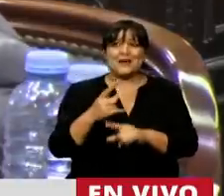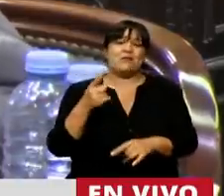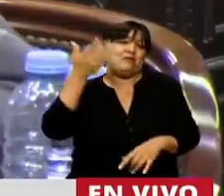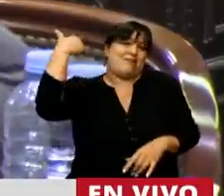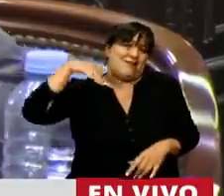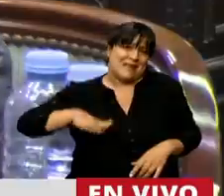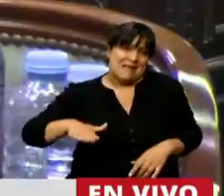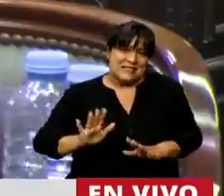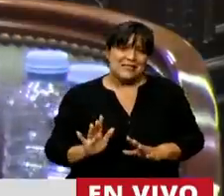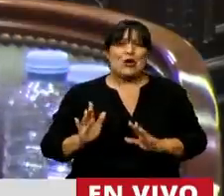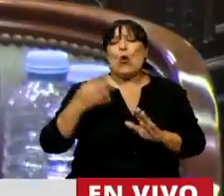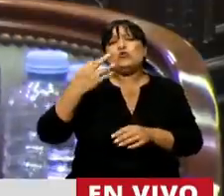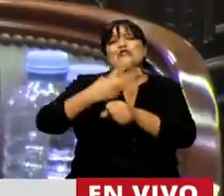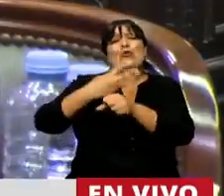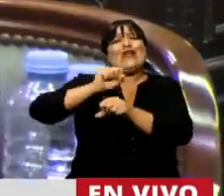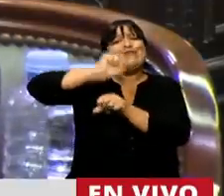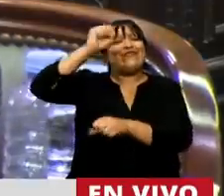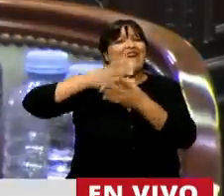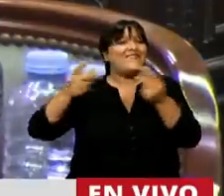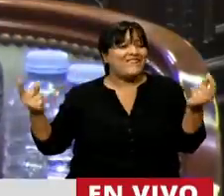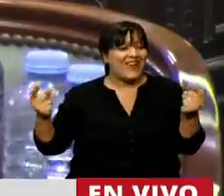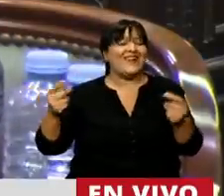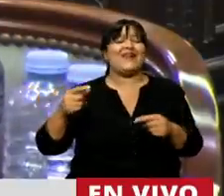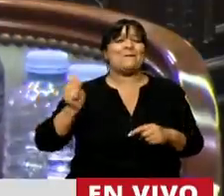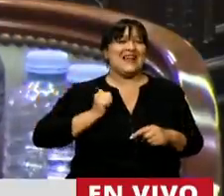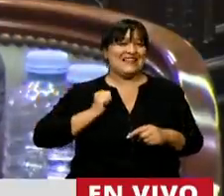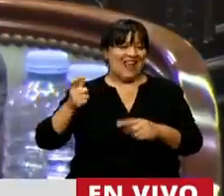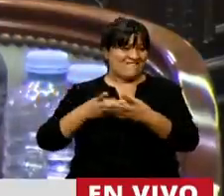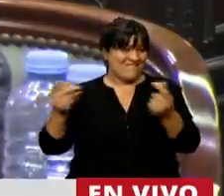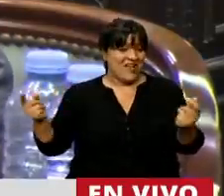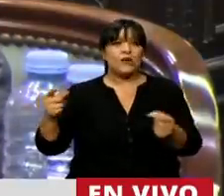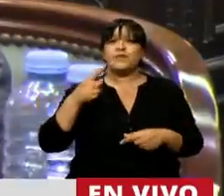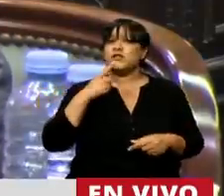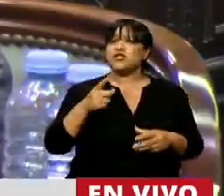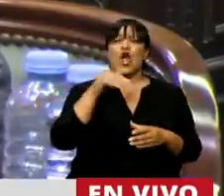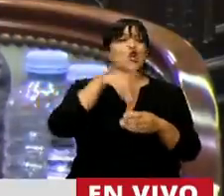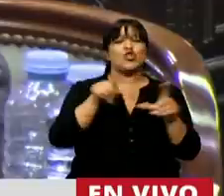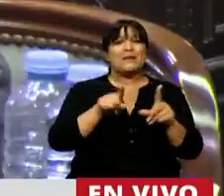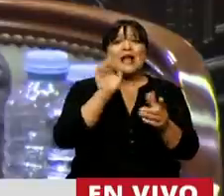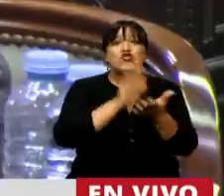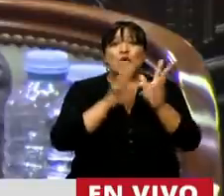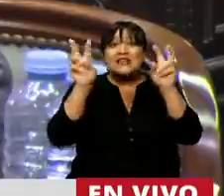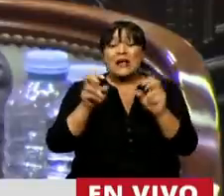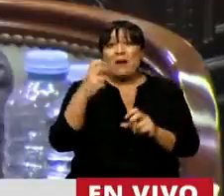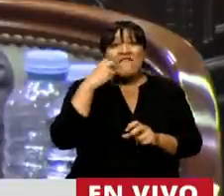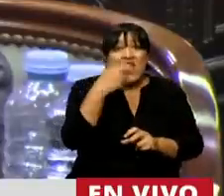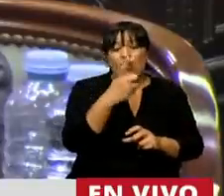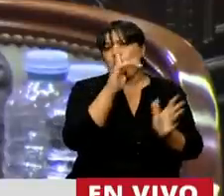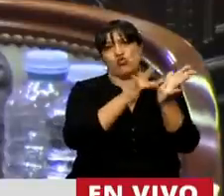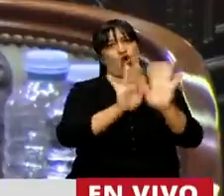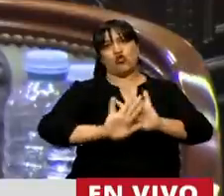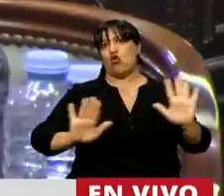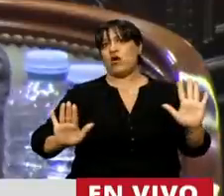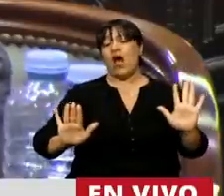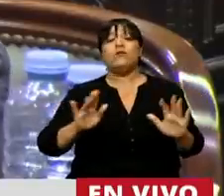criatura, salía del secundario del liceo militar y me dijo, no te metas nunca con los viejos, no te metas nunca con